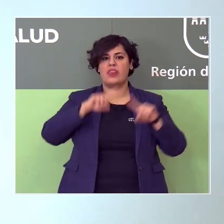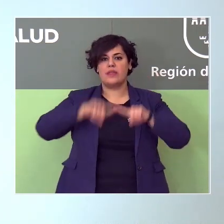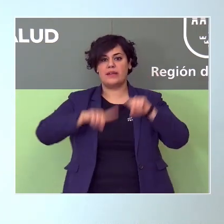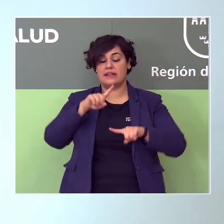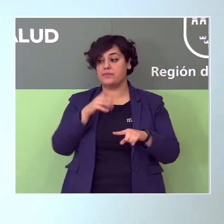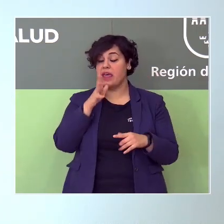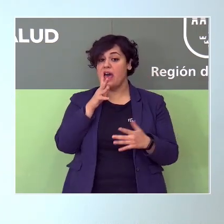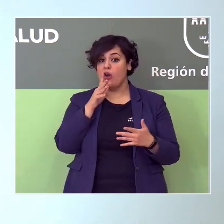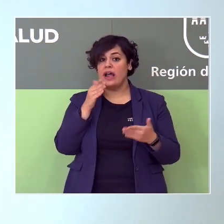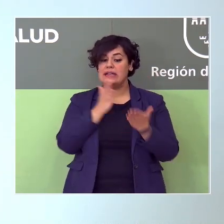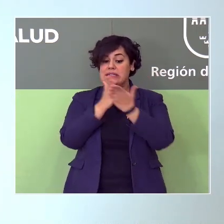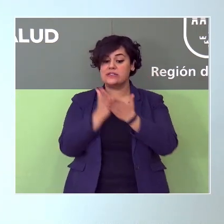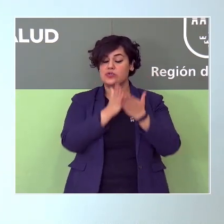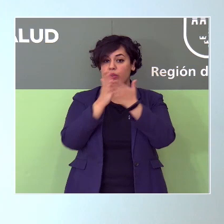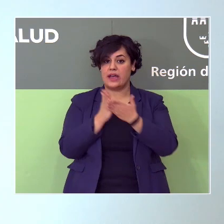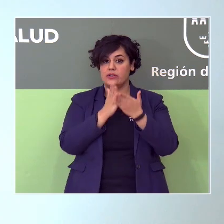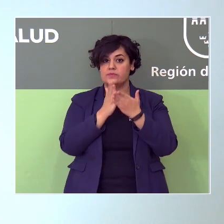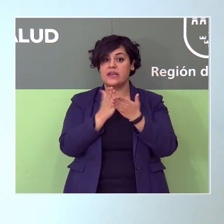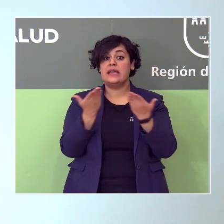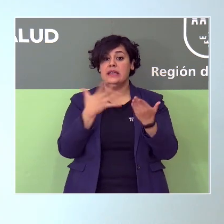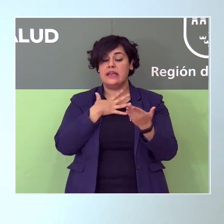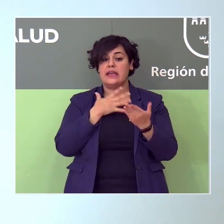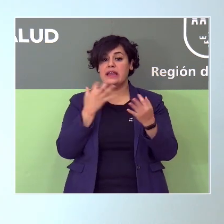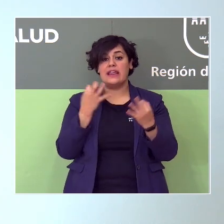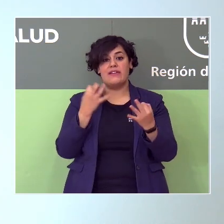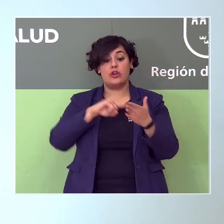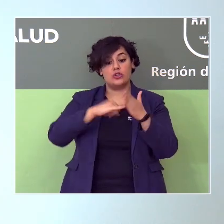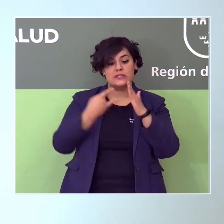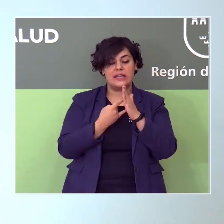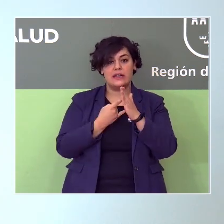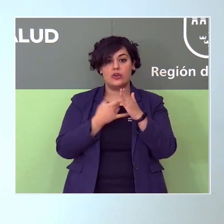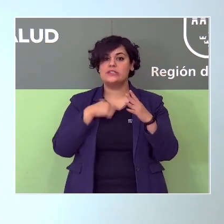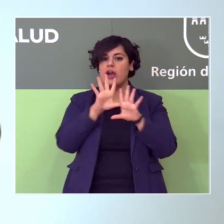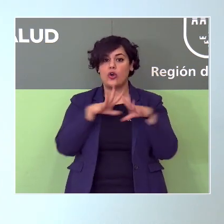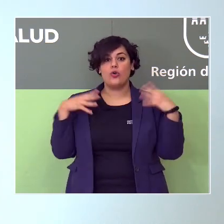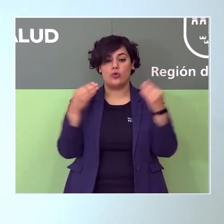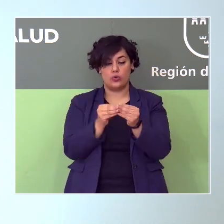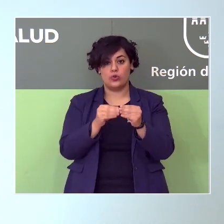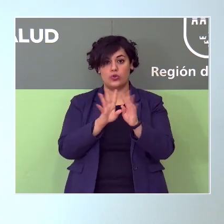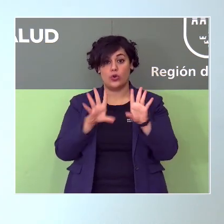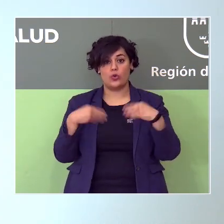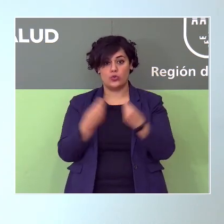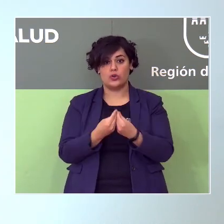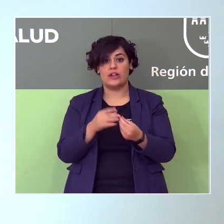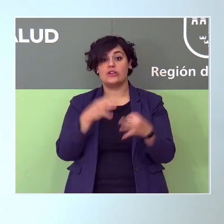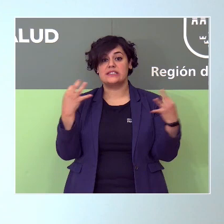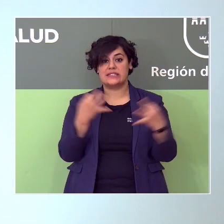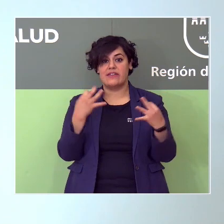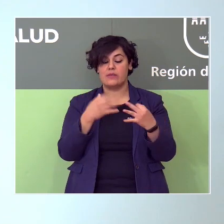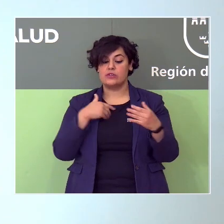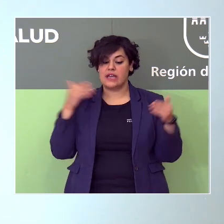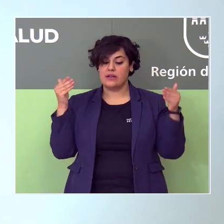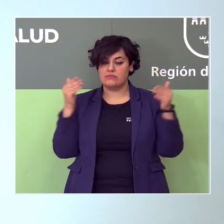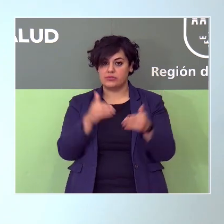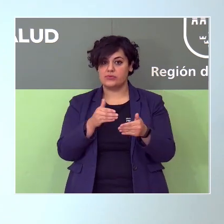en el momento que los técnicos lleguen a unas conclusiones, las analizaremos desde el punto de vista más político y tomaremos las decisiones oportunas y se debe hacer a nivel central. ¿Por